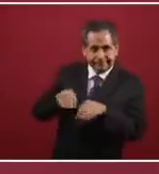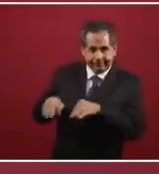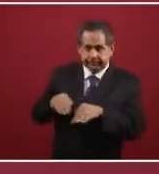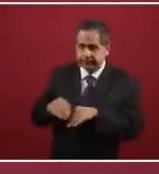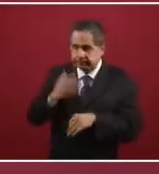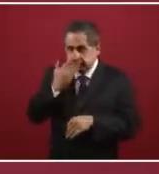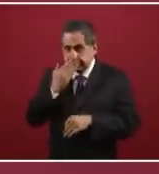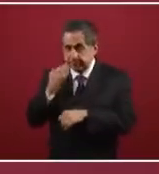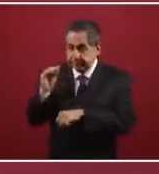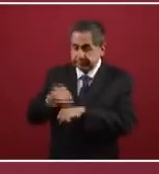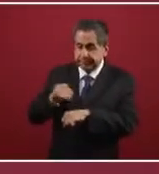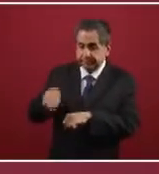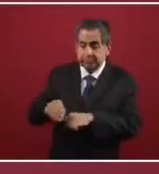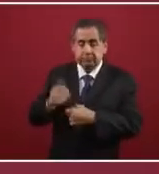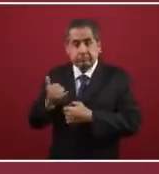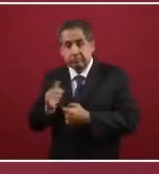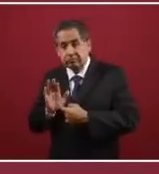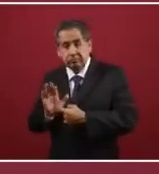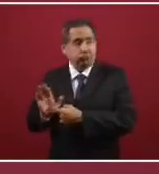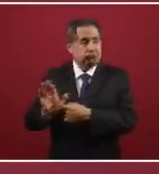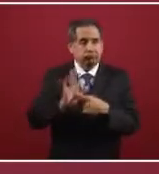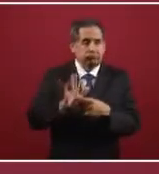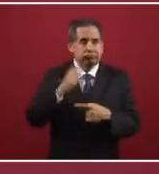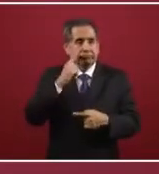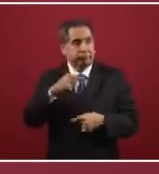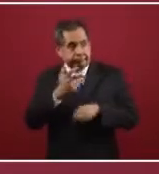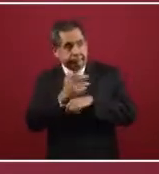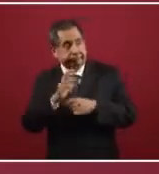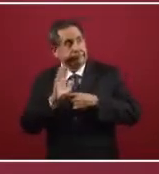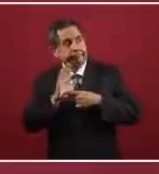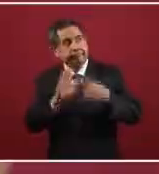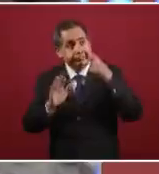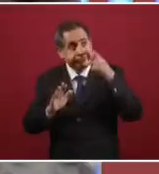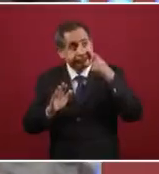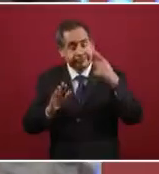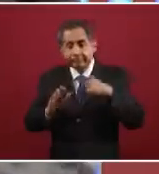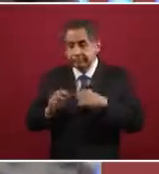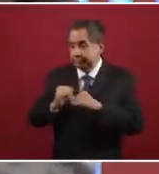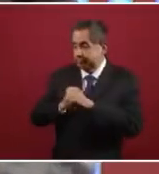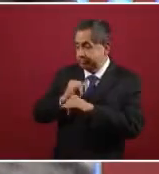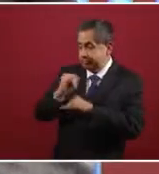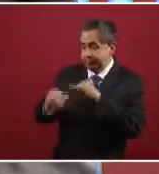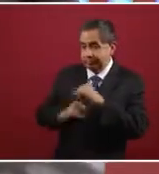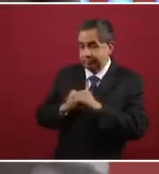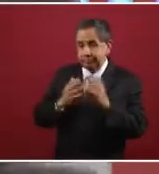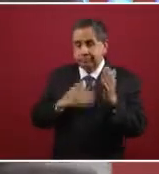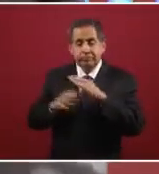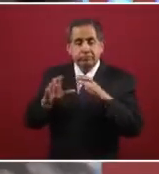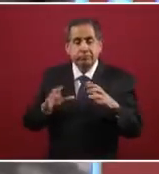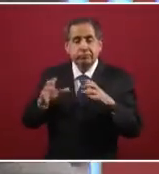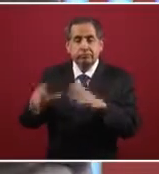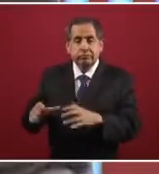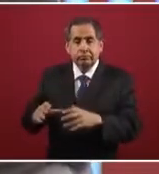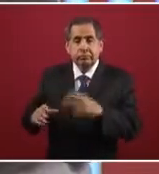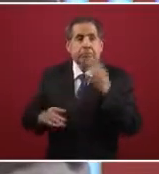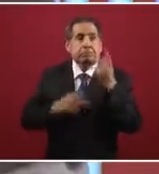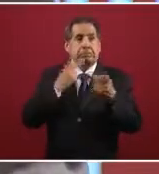demostrar no solo a Estados Unidos, a todo el mundo, que decir que la cooperación para el desarrollo es una salida no es un